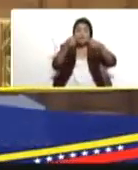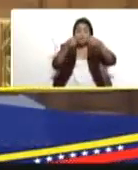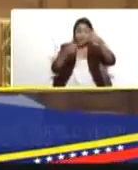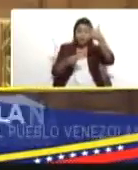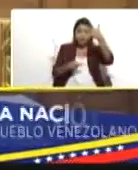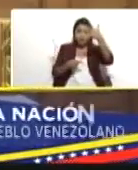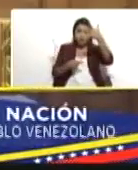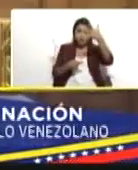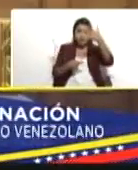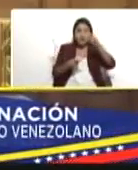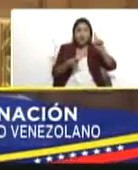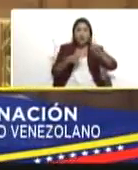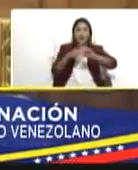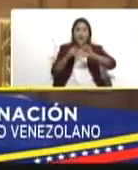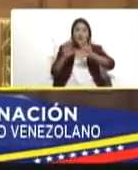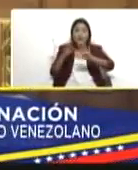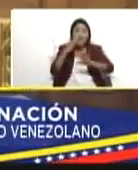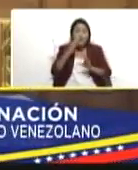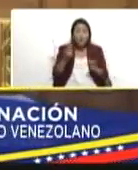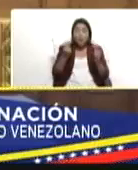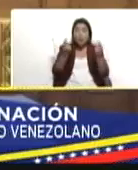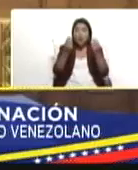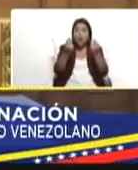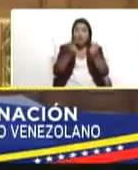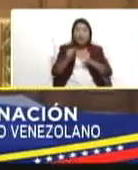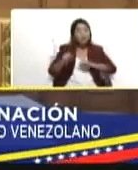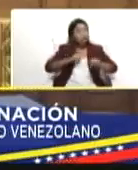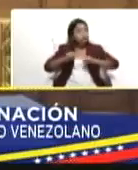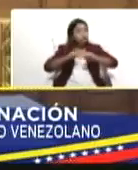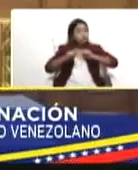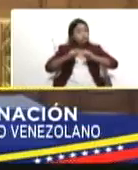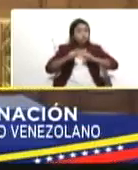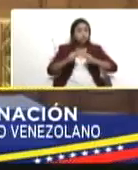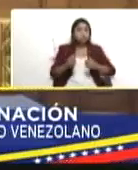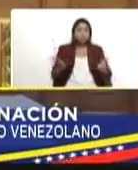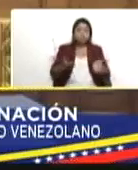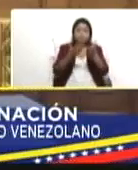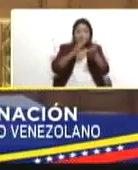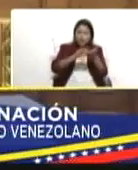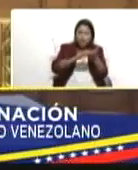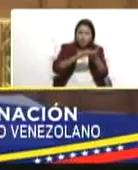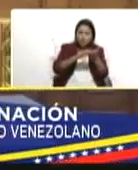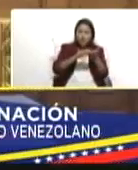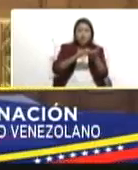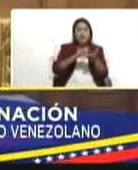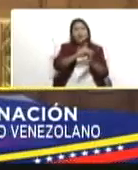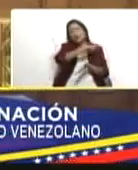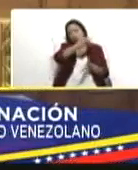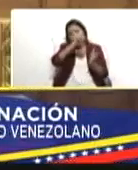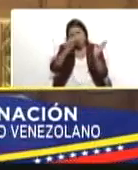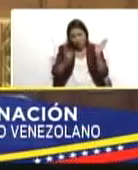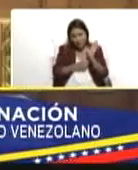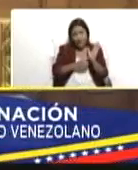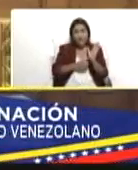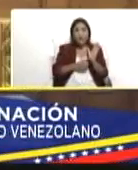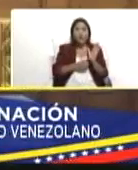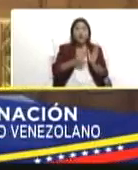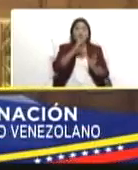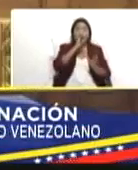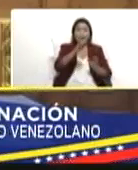10 Vamos a ponernos las pilas y vamos a emparejar la solución de todas las denuncias del pueblo en